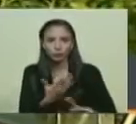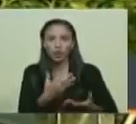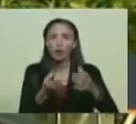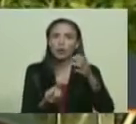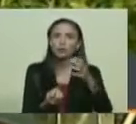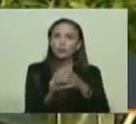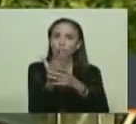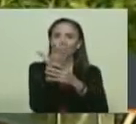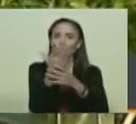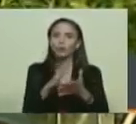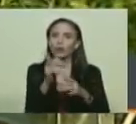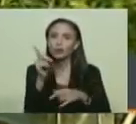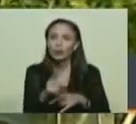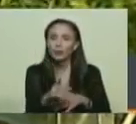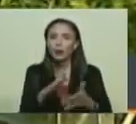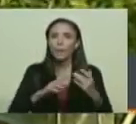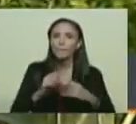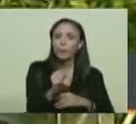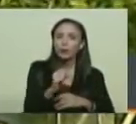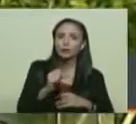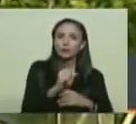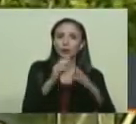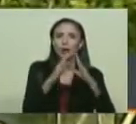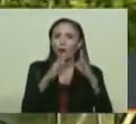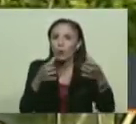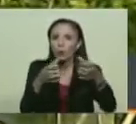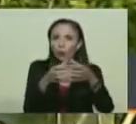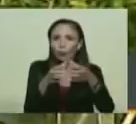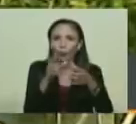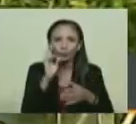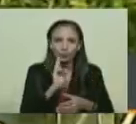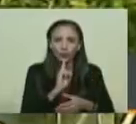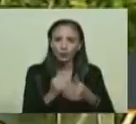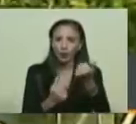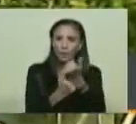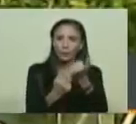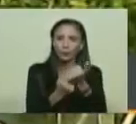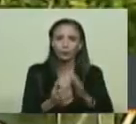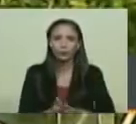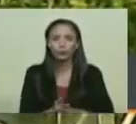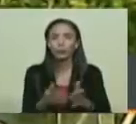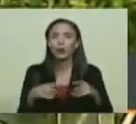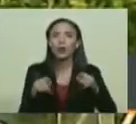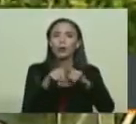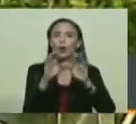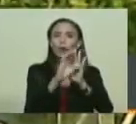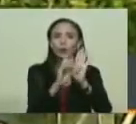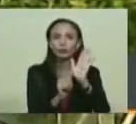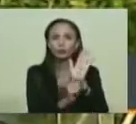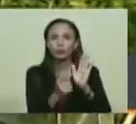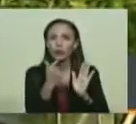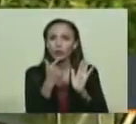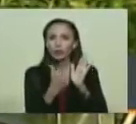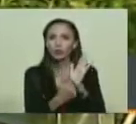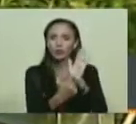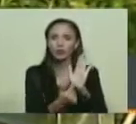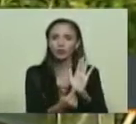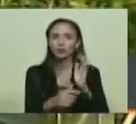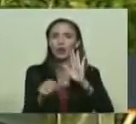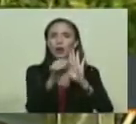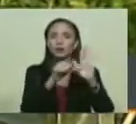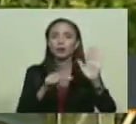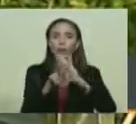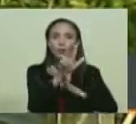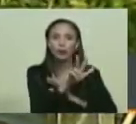del Cuerpo Nacional de Policía Nacional Bolivariano, una deuda constitucional establecida en el artículo